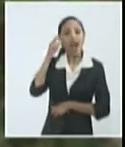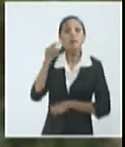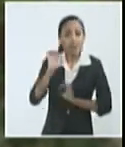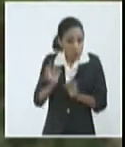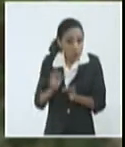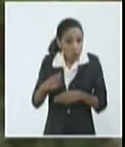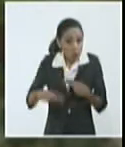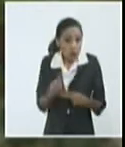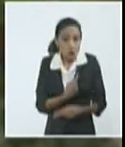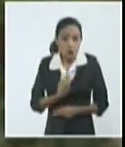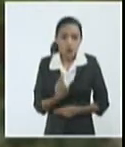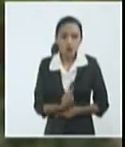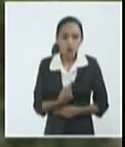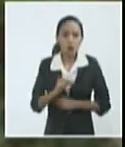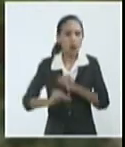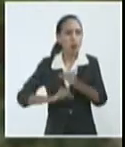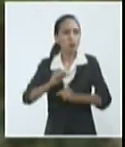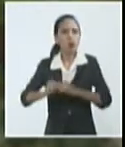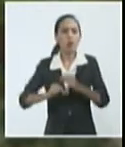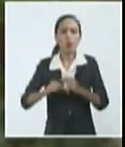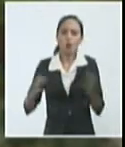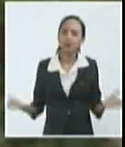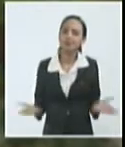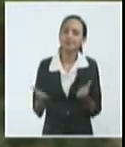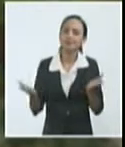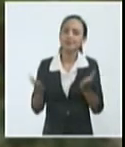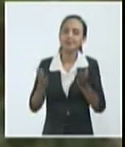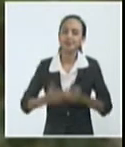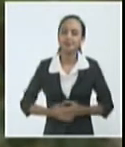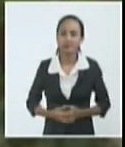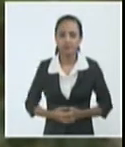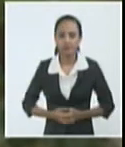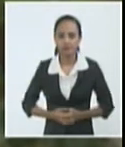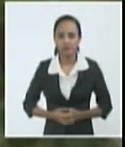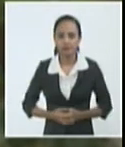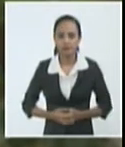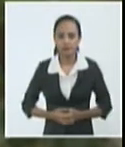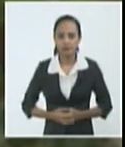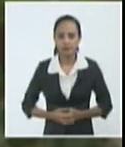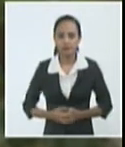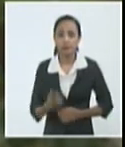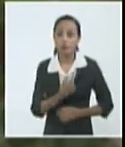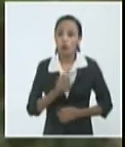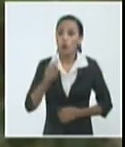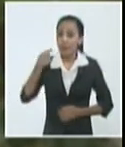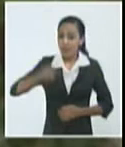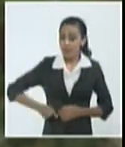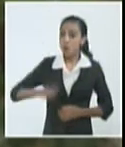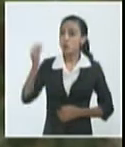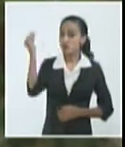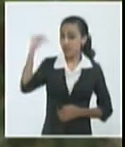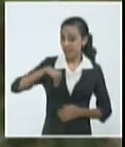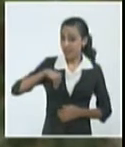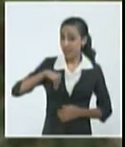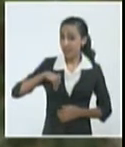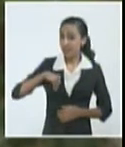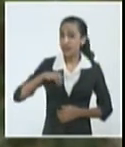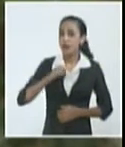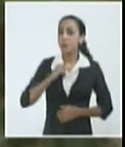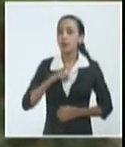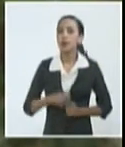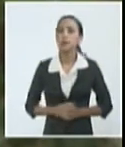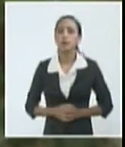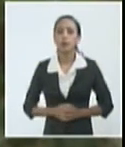abren caminos para continuar adelante. Nosotros tenemos que tener la convicción de que no se reciben premios por desafiar a un